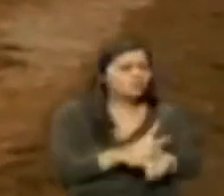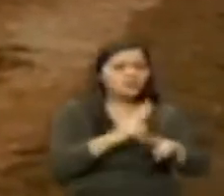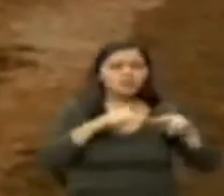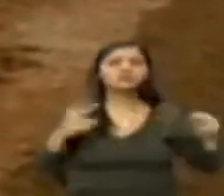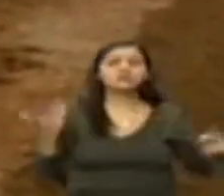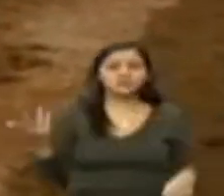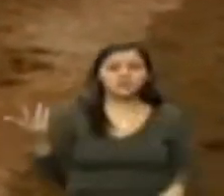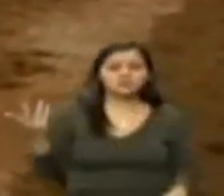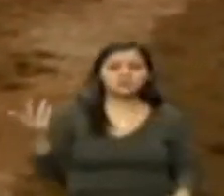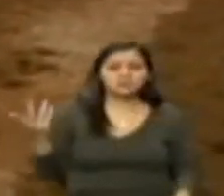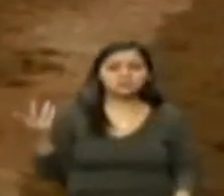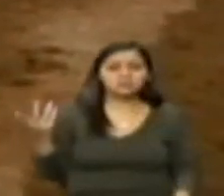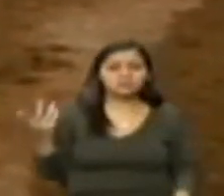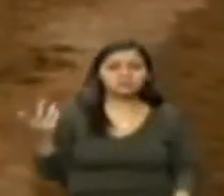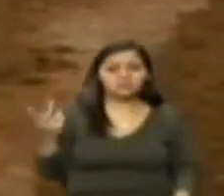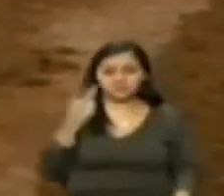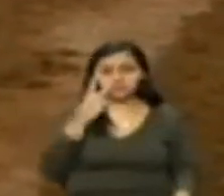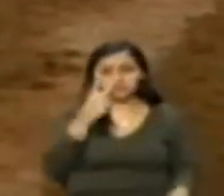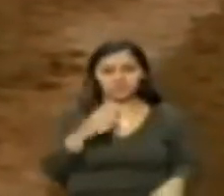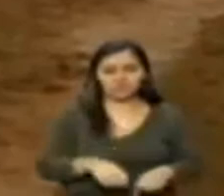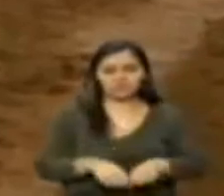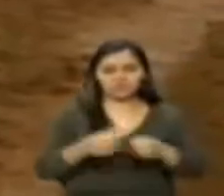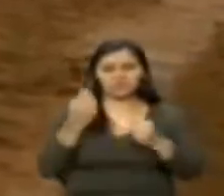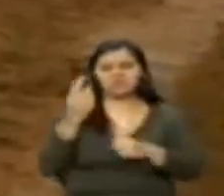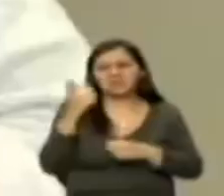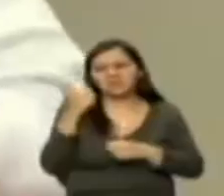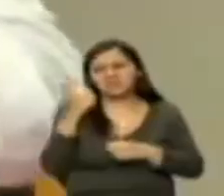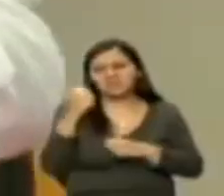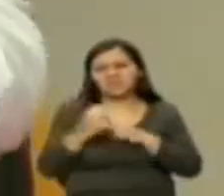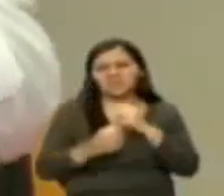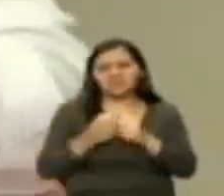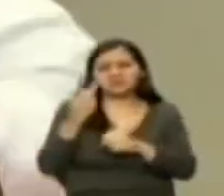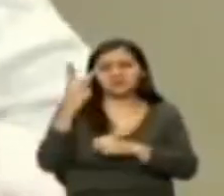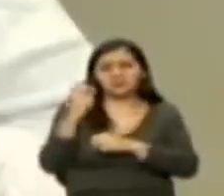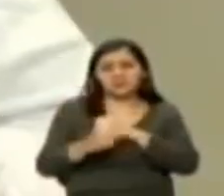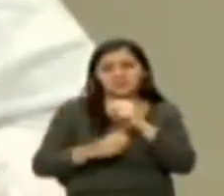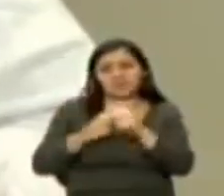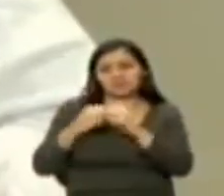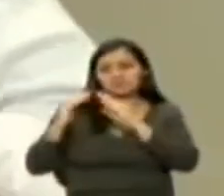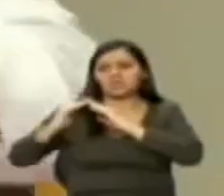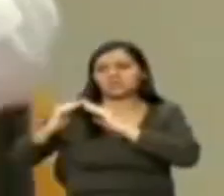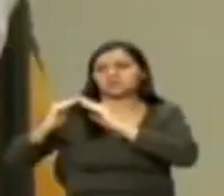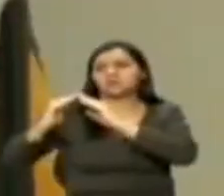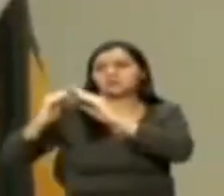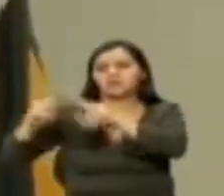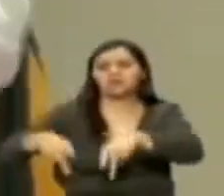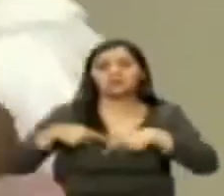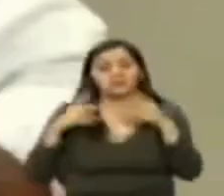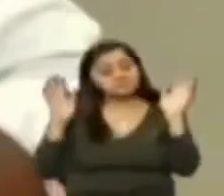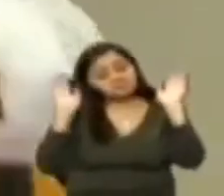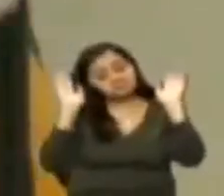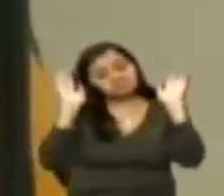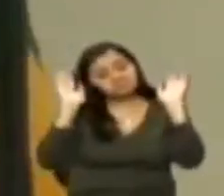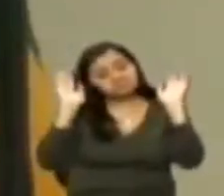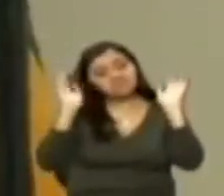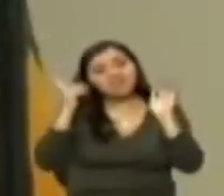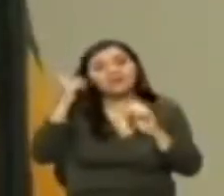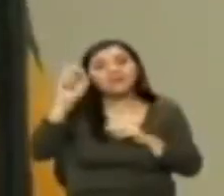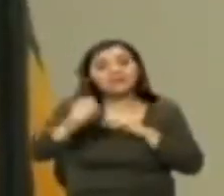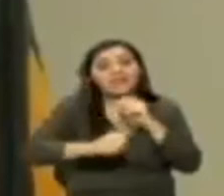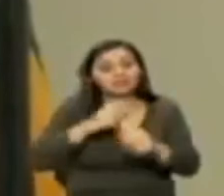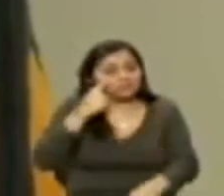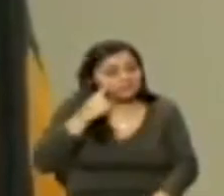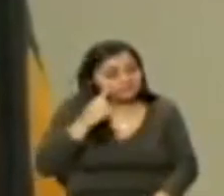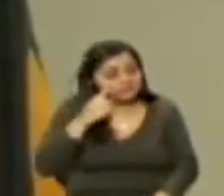La colonización y todo eso. Verán la destrucción en 10, 20 años. Anoten lo que les digo. Pero ahí está la doble moral y la hipocresía. Si yo hiciera la mitad de